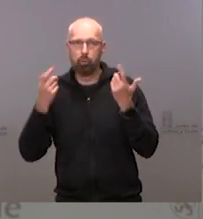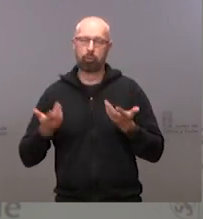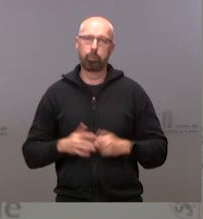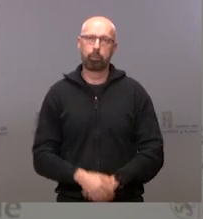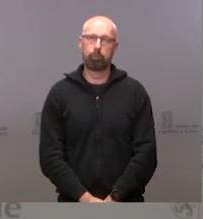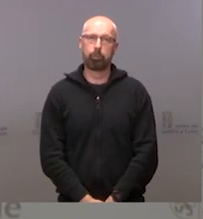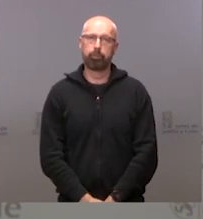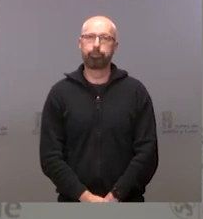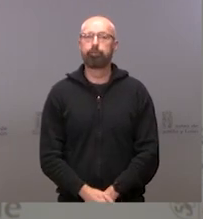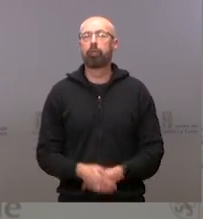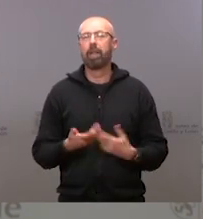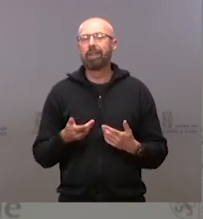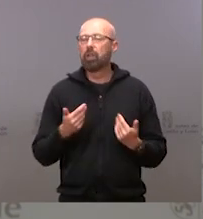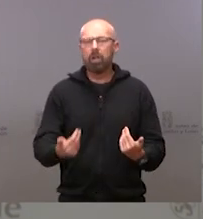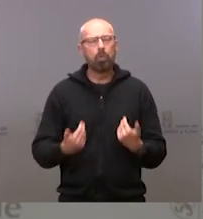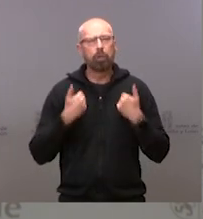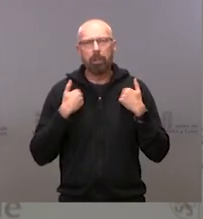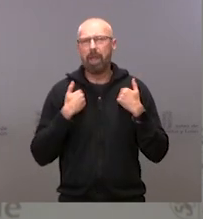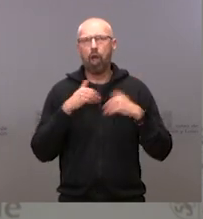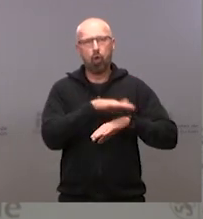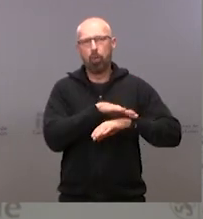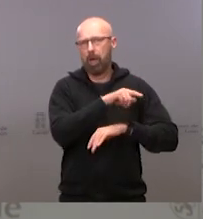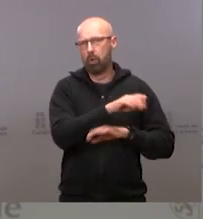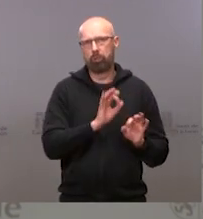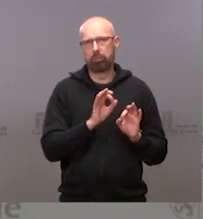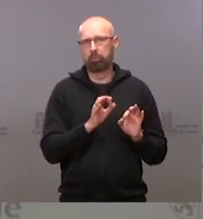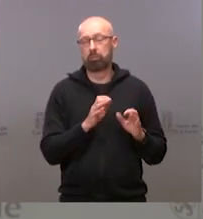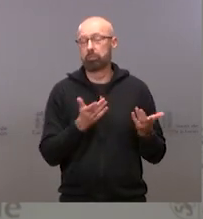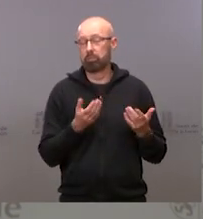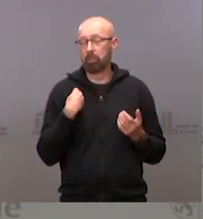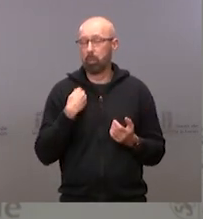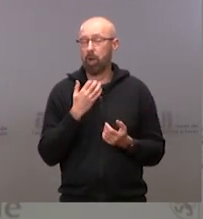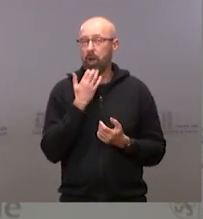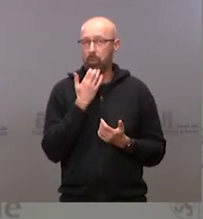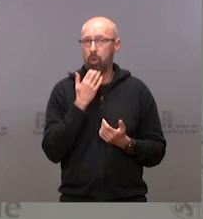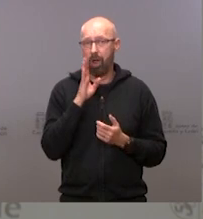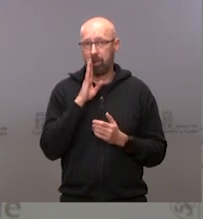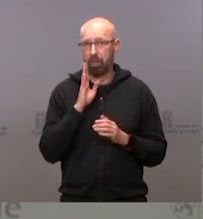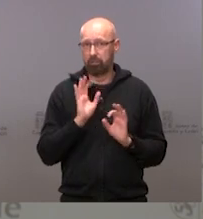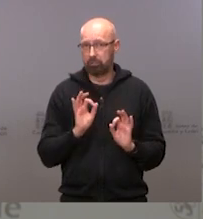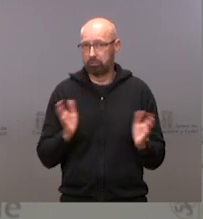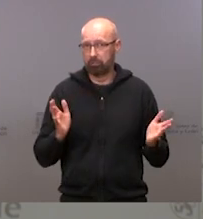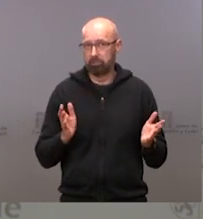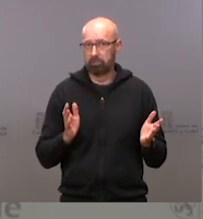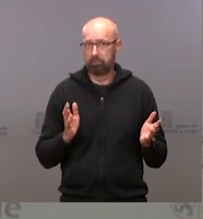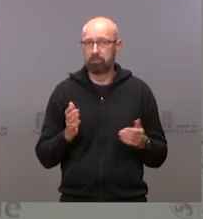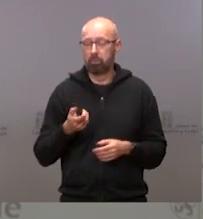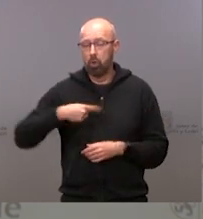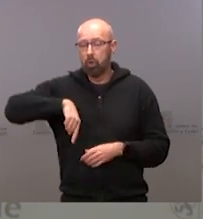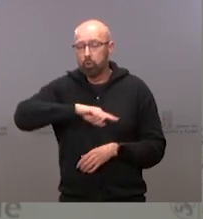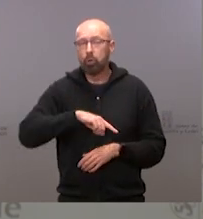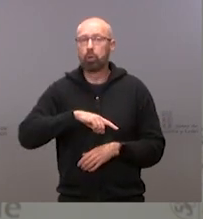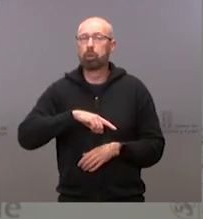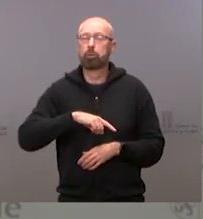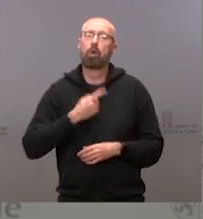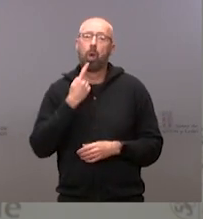es una responsabilidad del gobierno es un ejemplo de lo que he dicho antes nosotros a nosotros nos